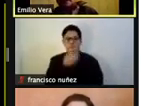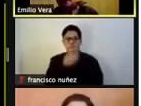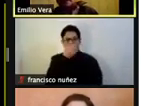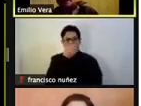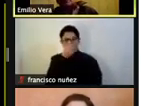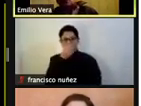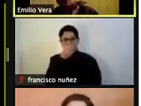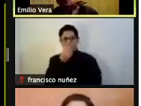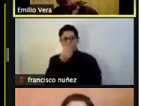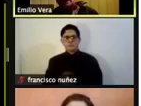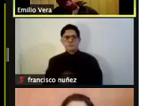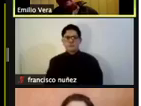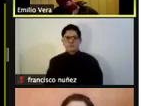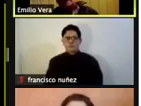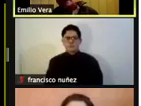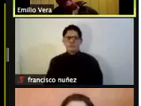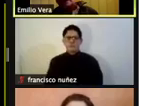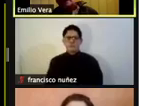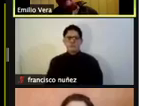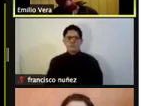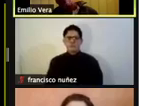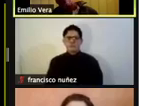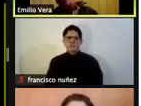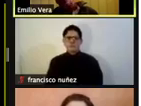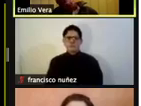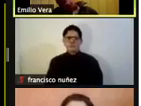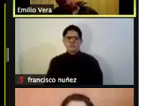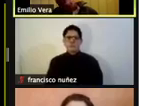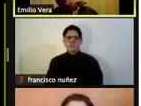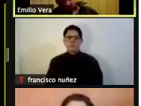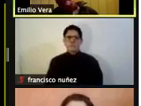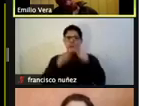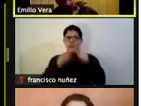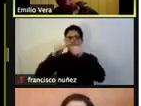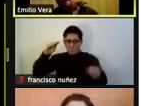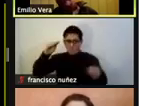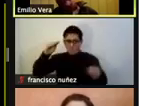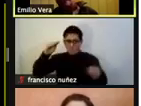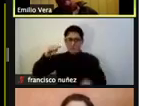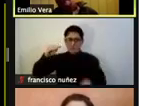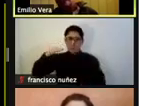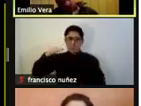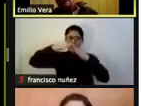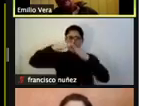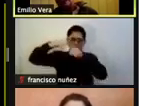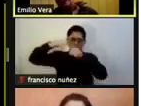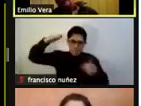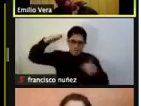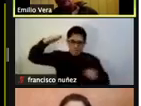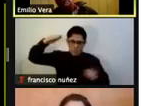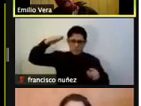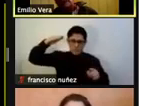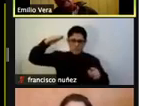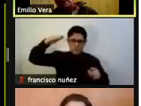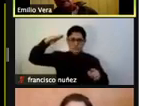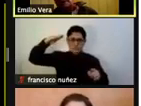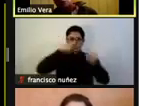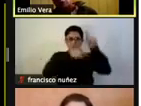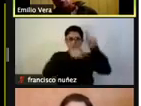el impulso sísmico que nace de la fuente en superficie, ¿no es cierto?, se propaga a través de las estructuras y, como decía yo,